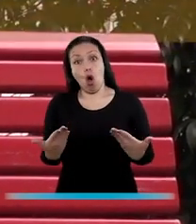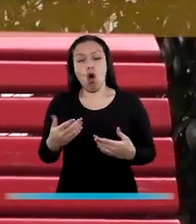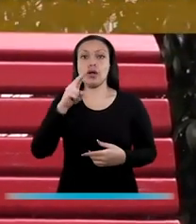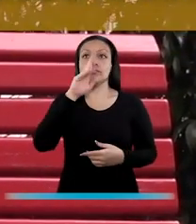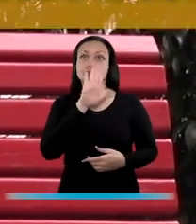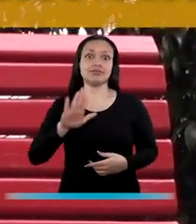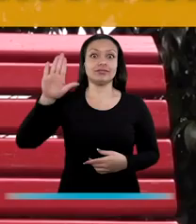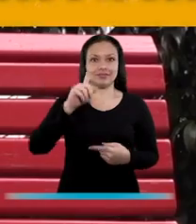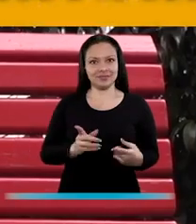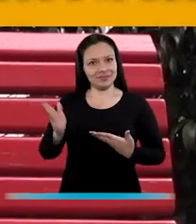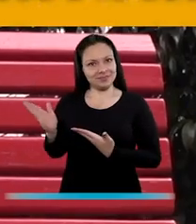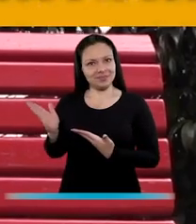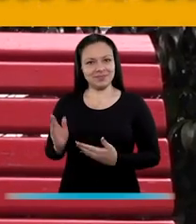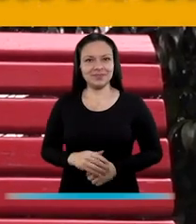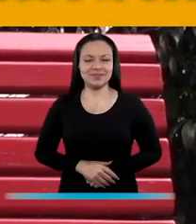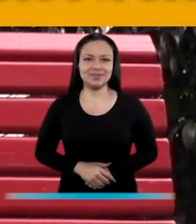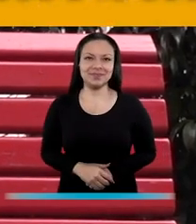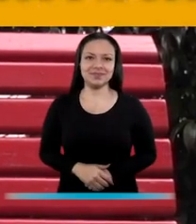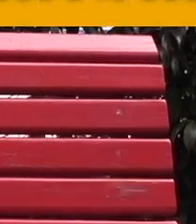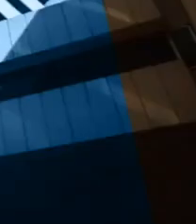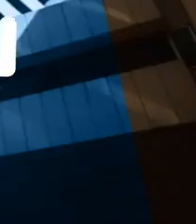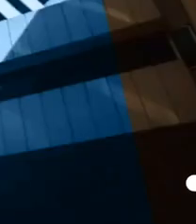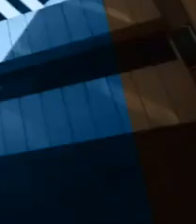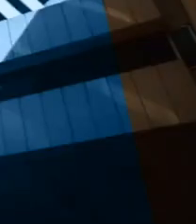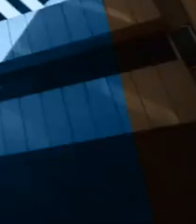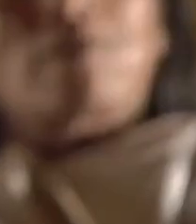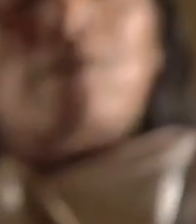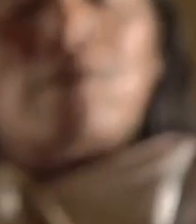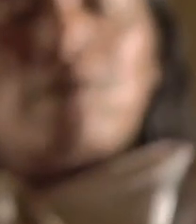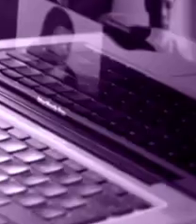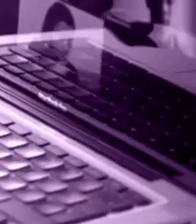01 8000 9 48 08 nivel nacional